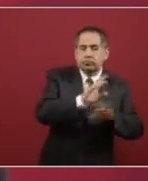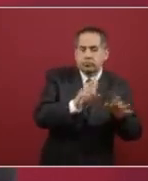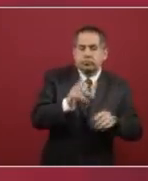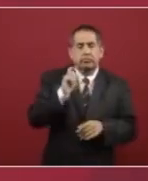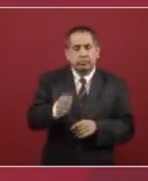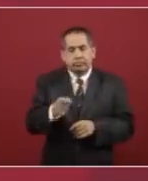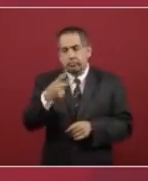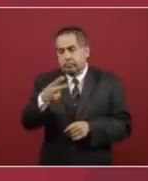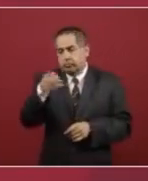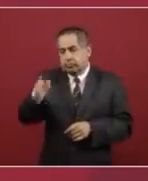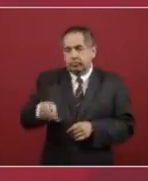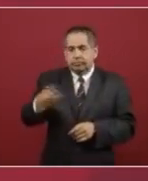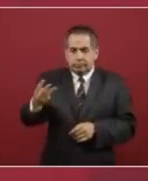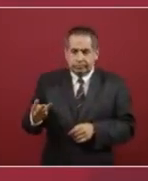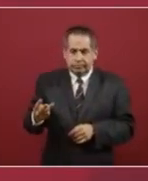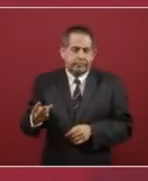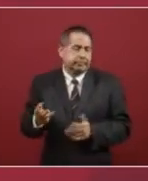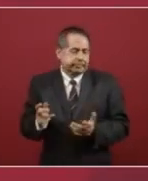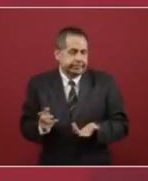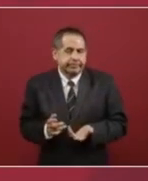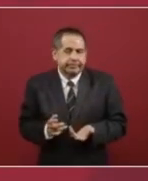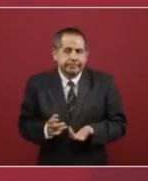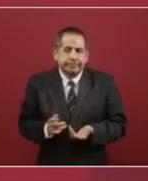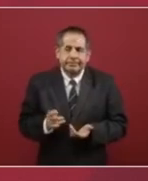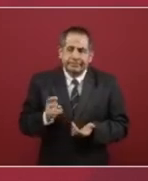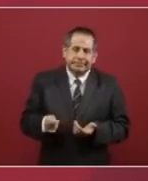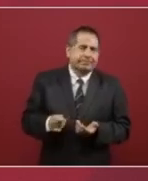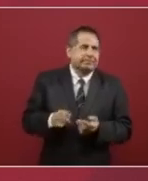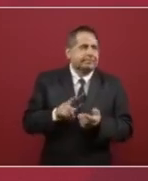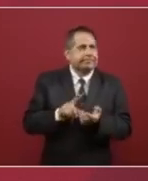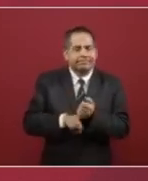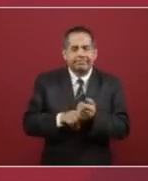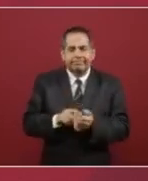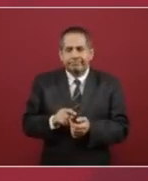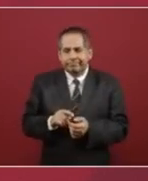Entonces, es mayoría calificada, son dos